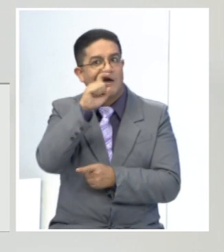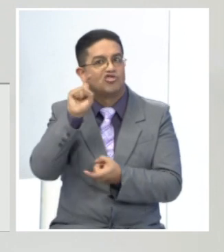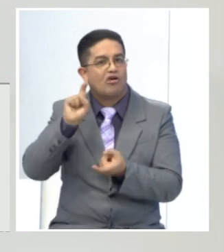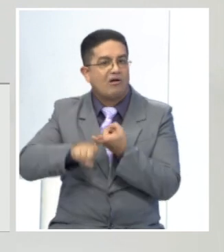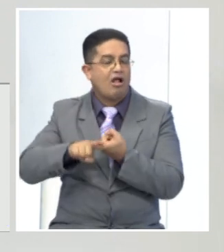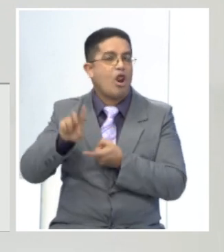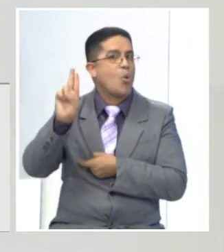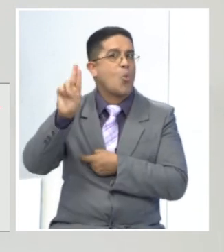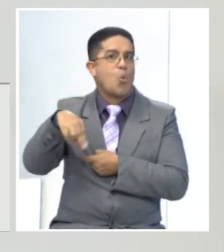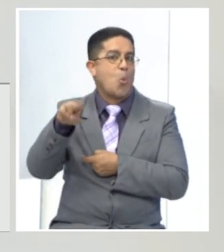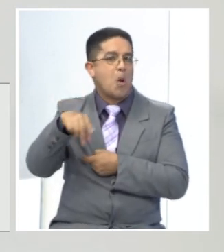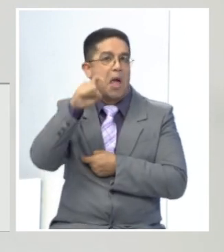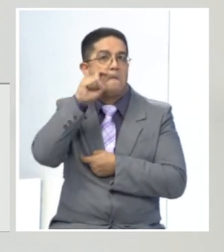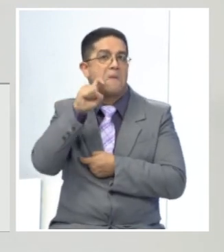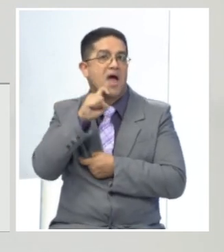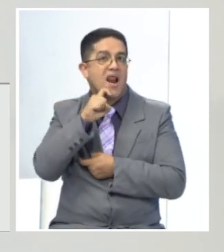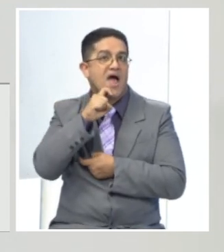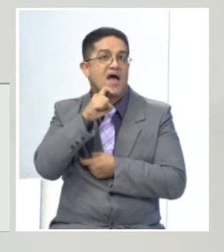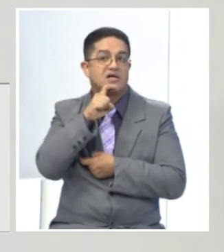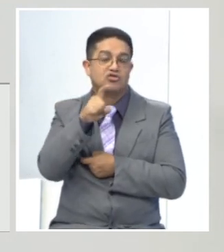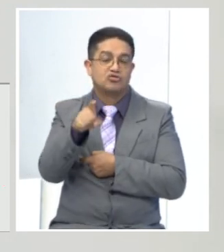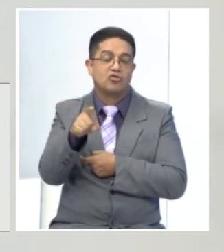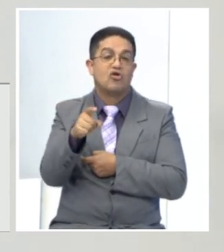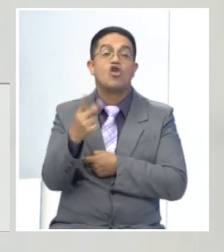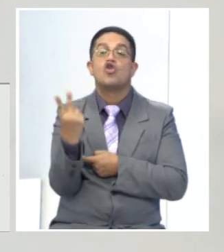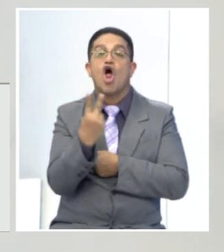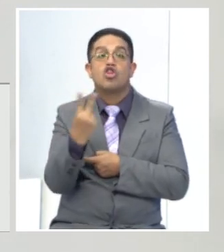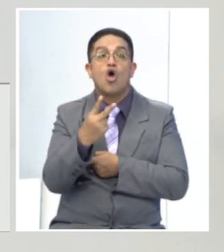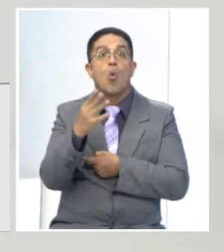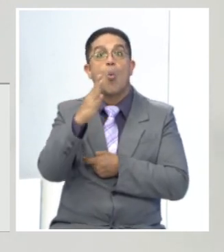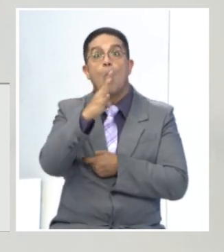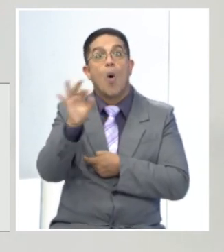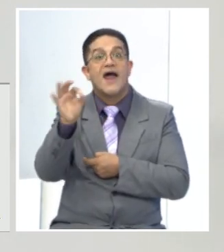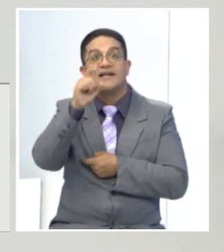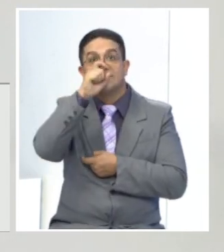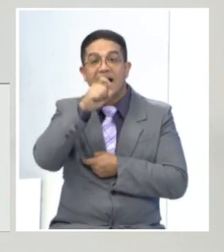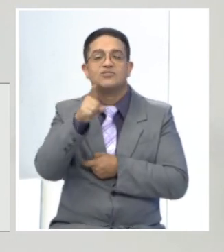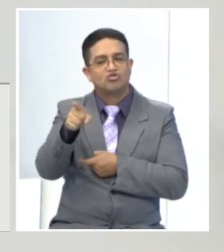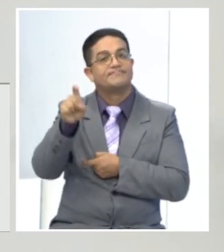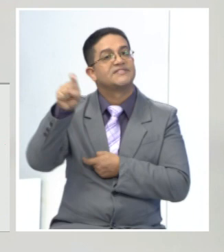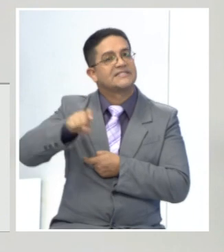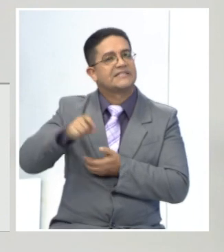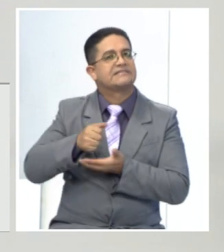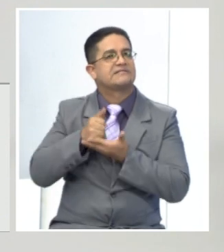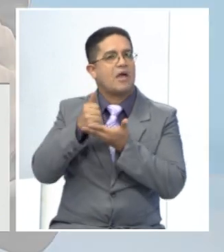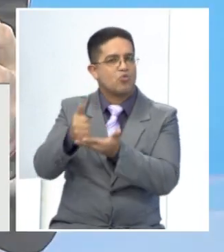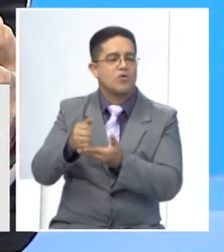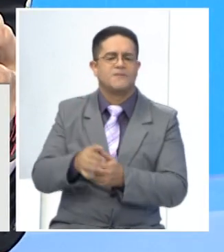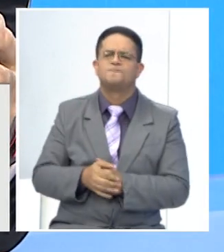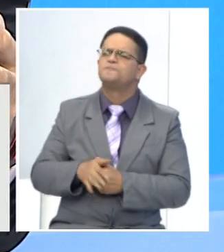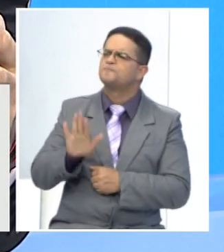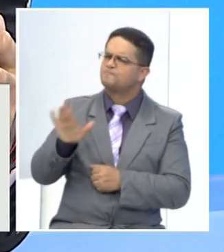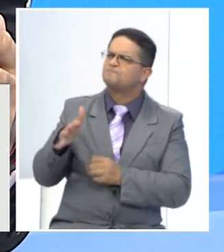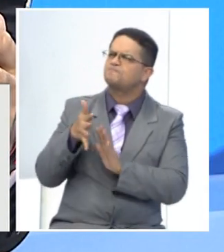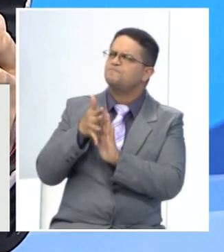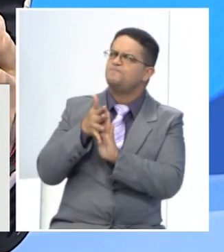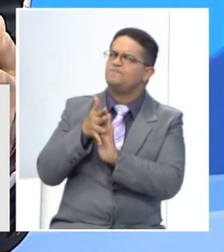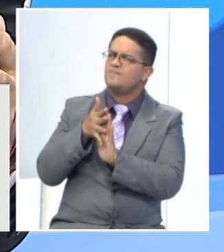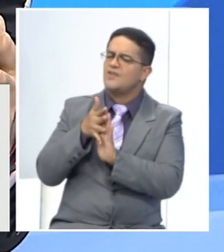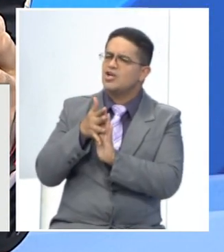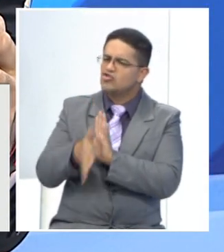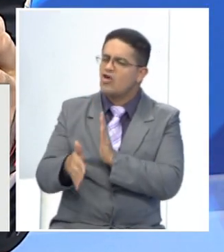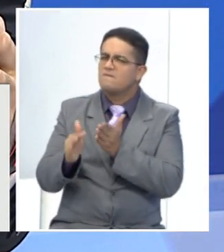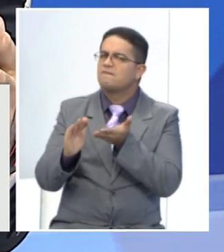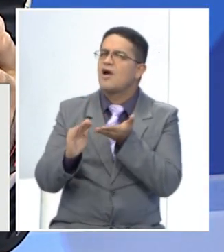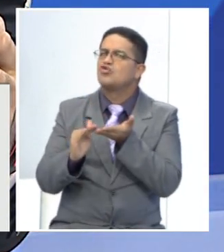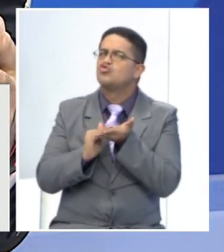salido embarazado y estamos hablando de papás de 40 años, es muy probable que requiera de nuestra ayuda. En relación al tratamiento, doctora, esa